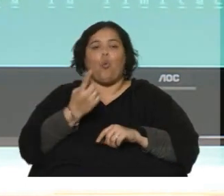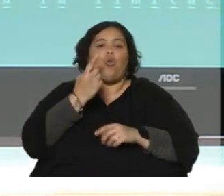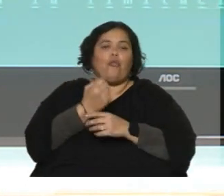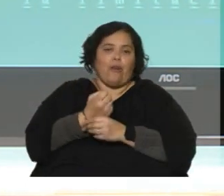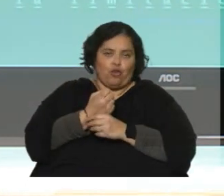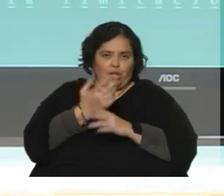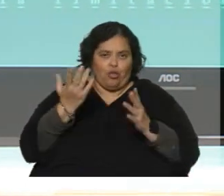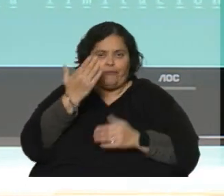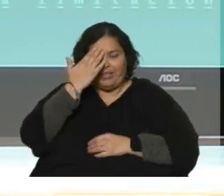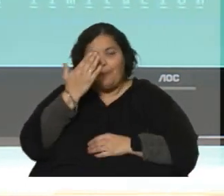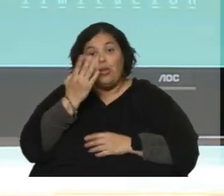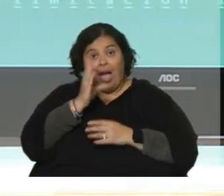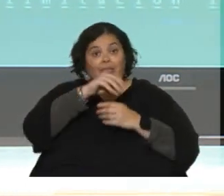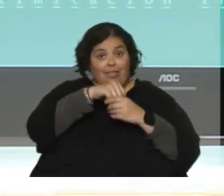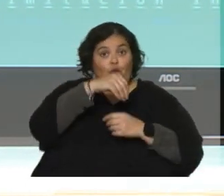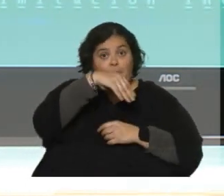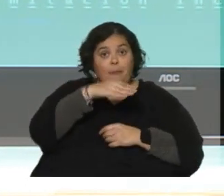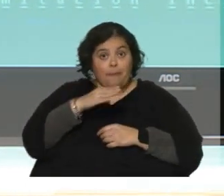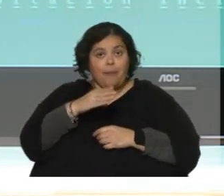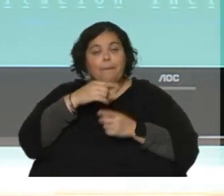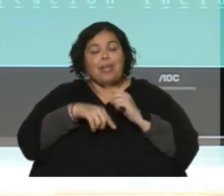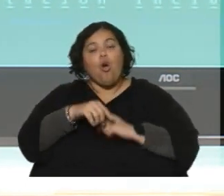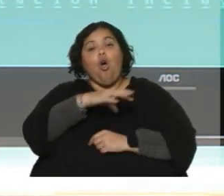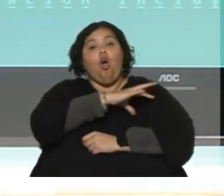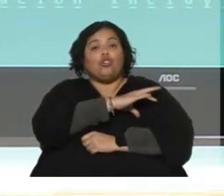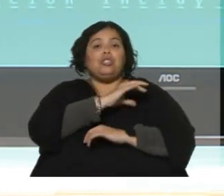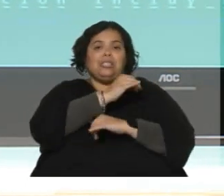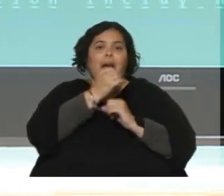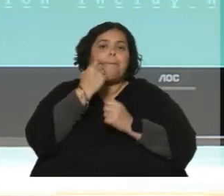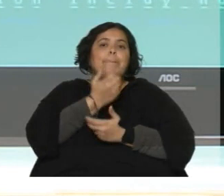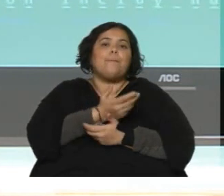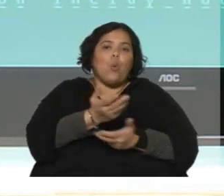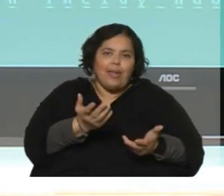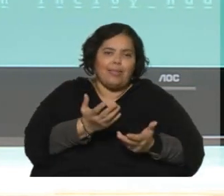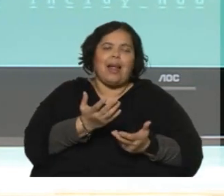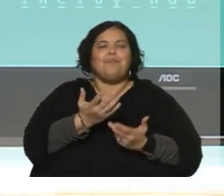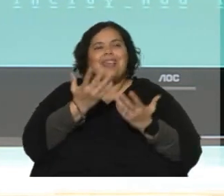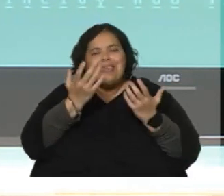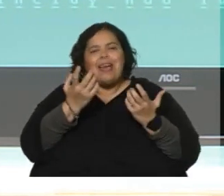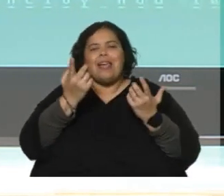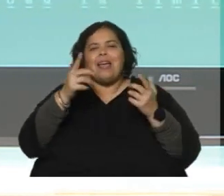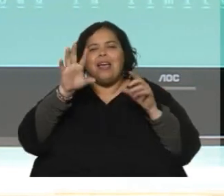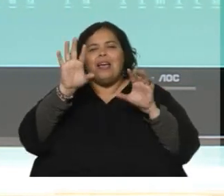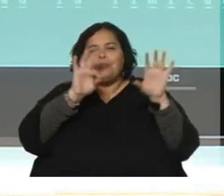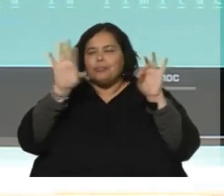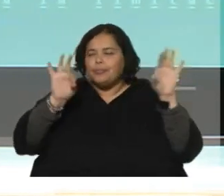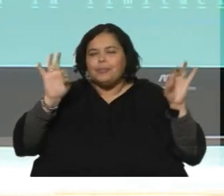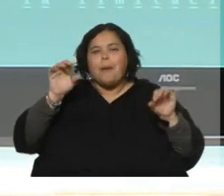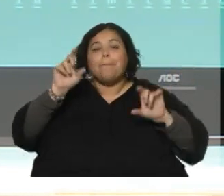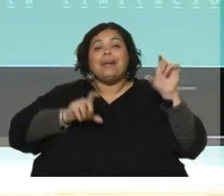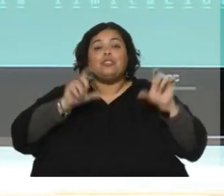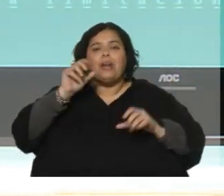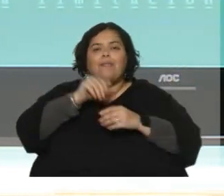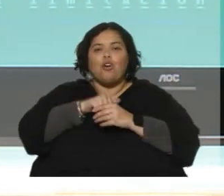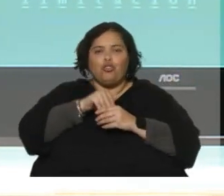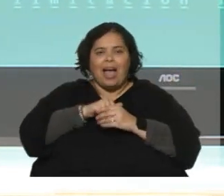pertenece a ese sector y hoy viene dando muestras En general de tratar de captar el electorado de centro o de Centro